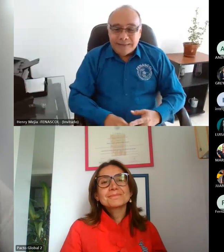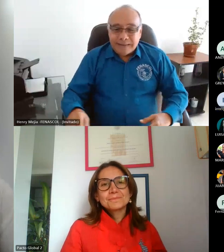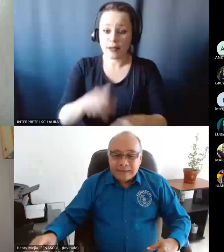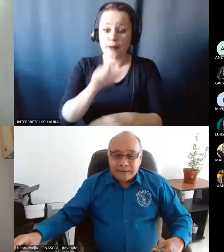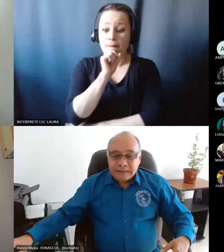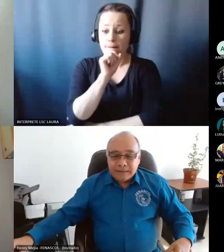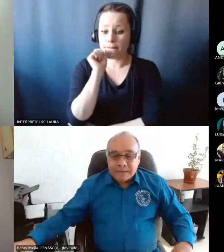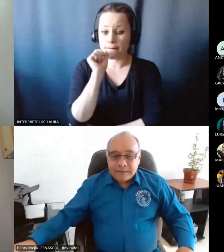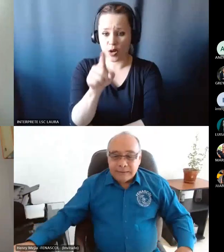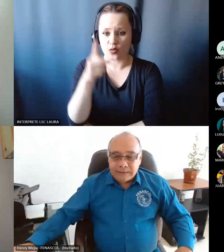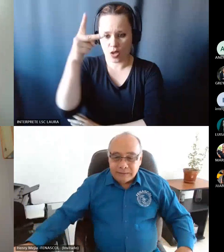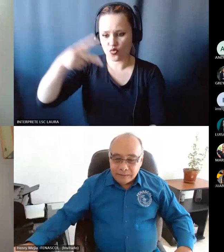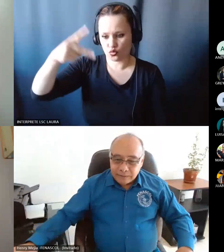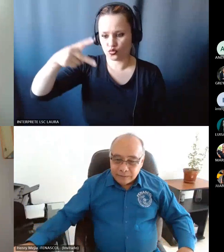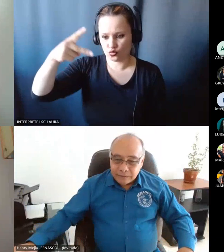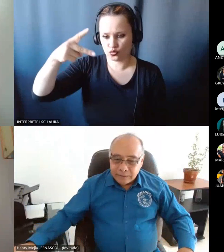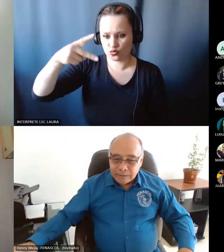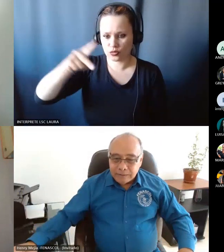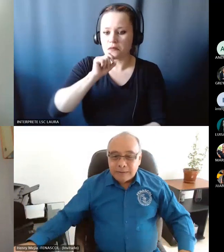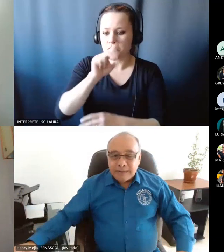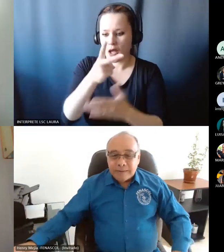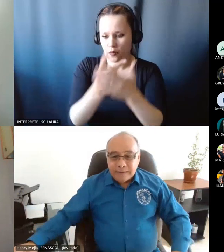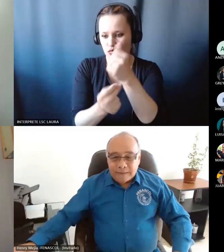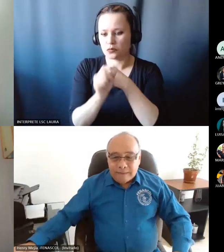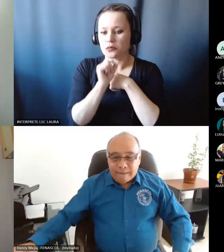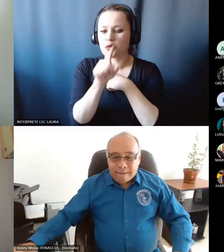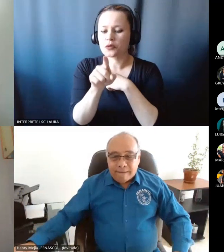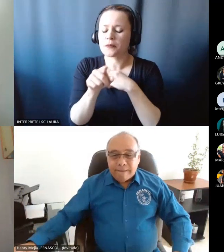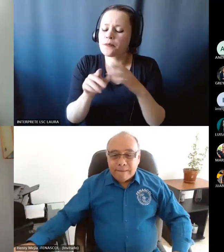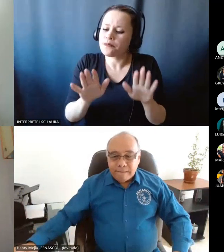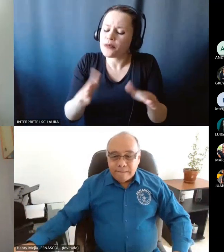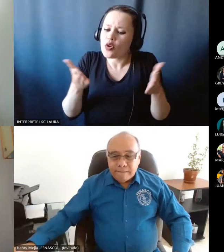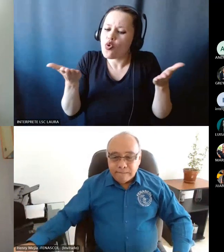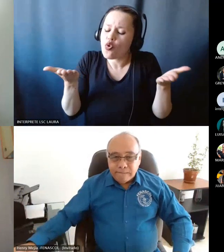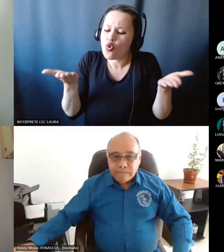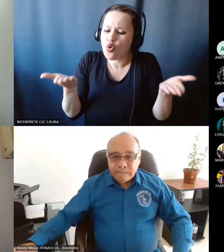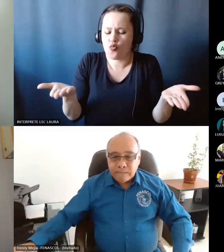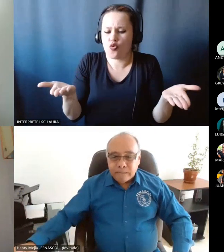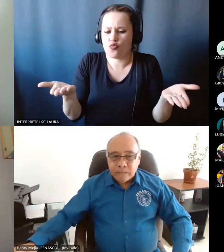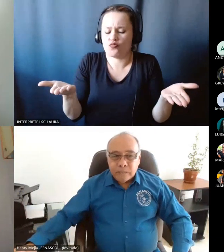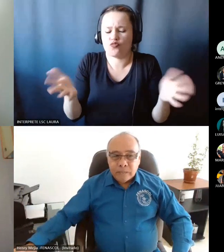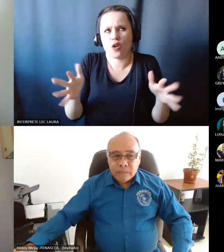para para ambos Cómo podemos